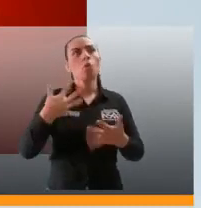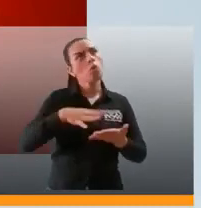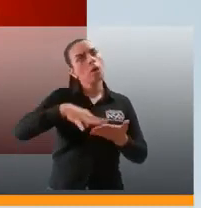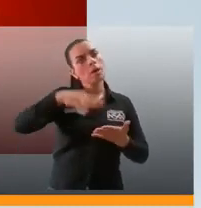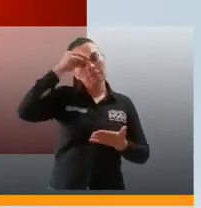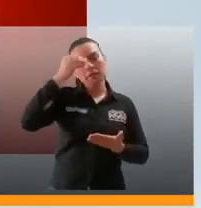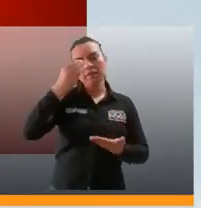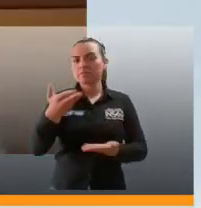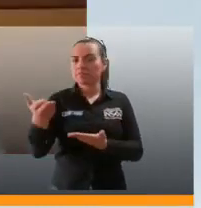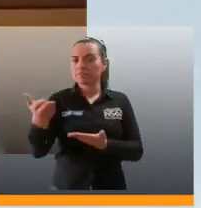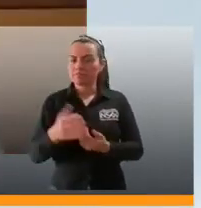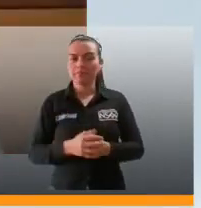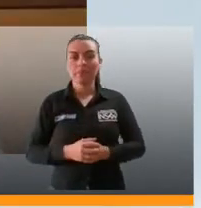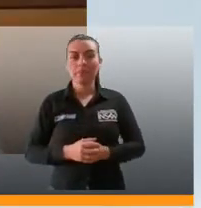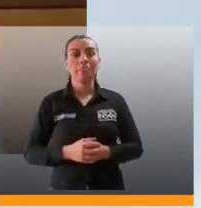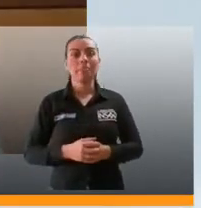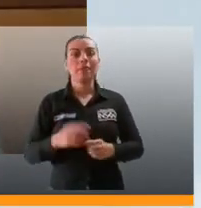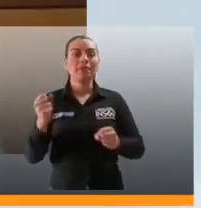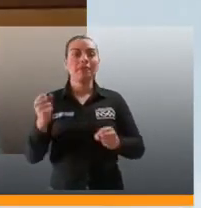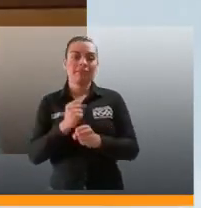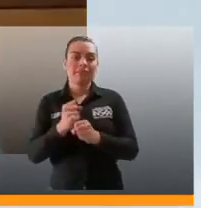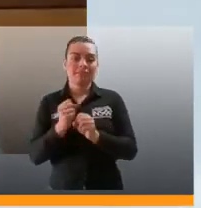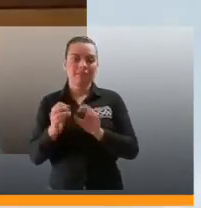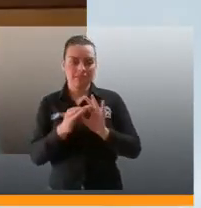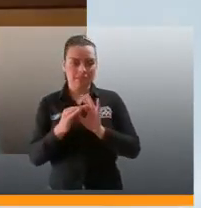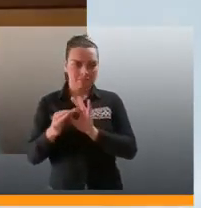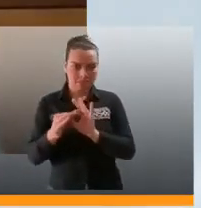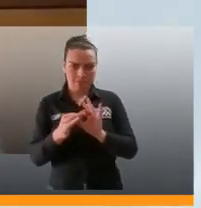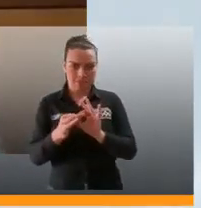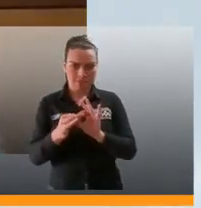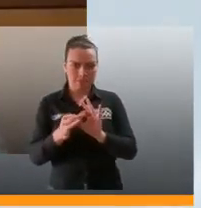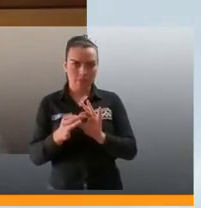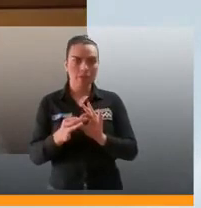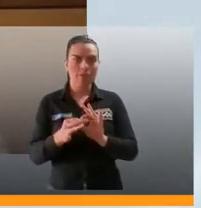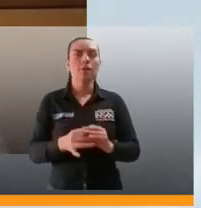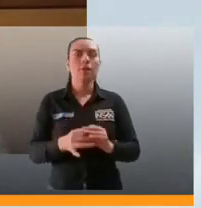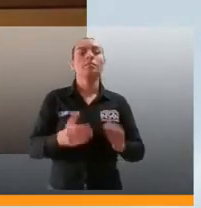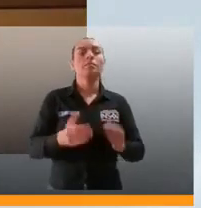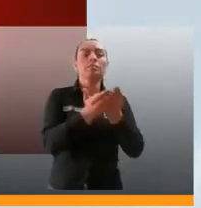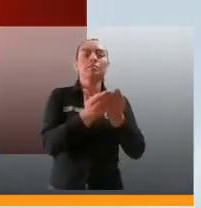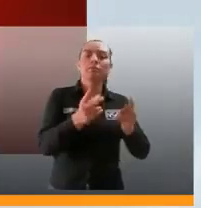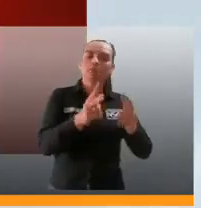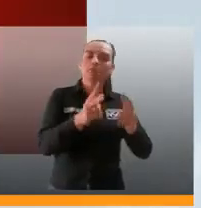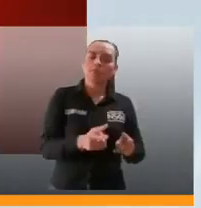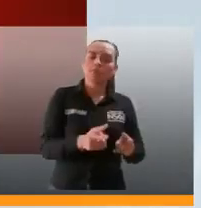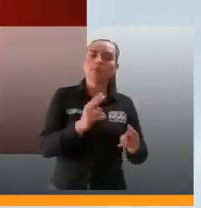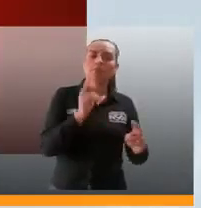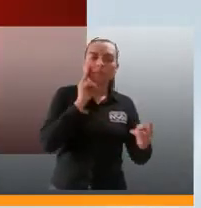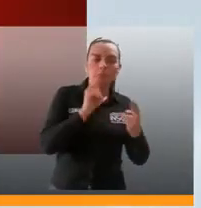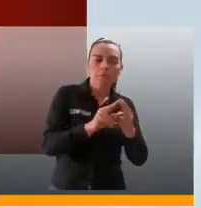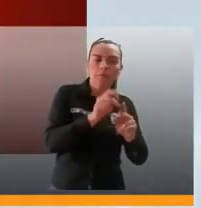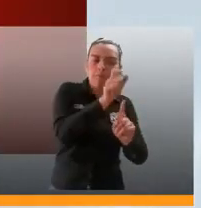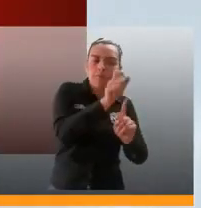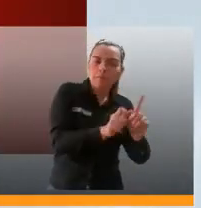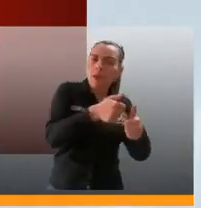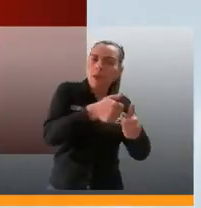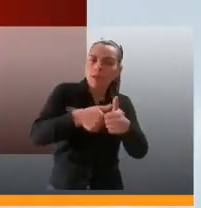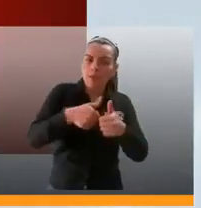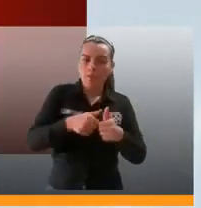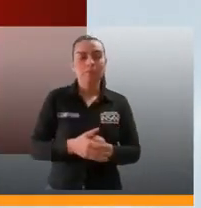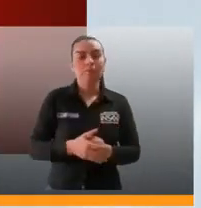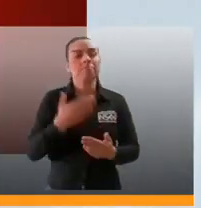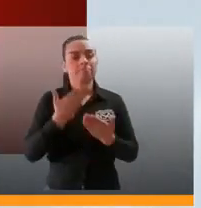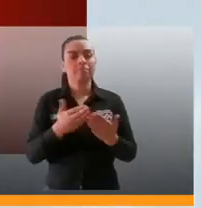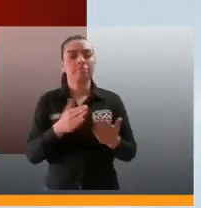Yo diría trabajo en equipo y conocer a los estudiantes. Gracias. Vamos con Ángela.